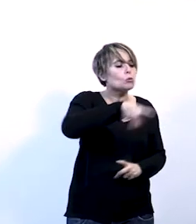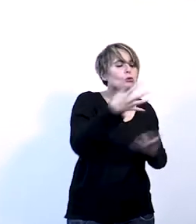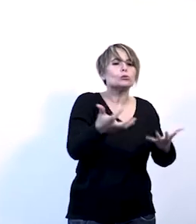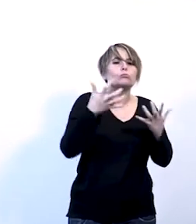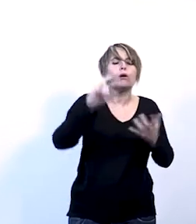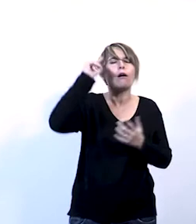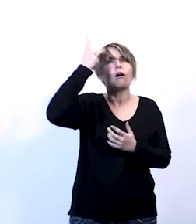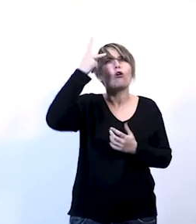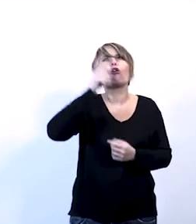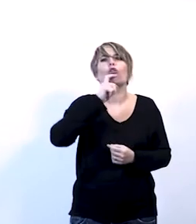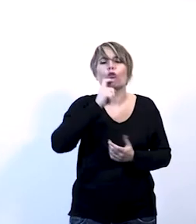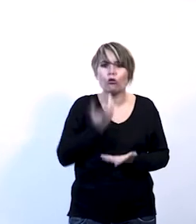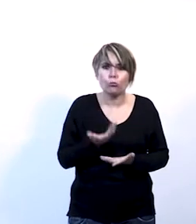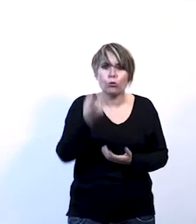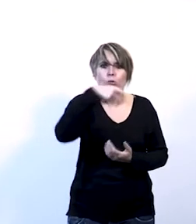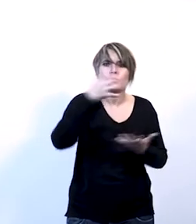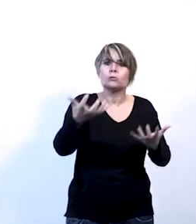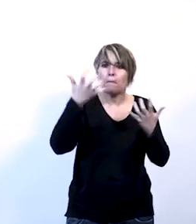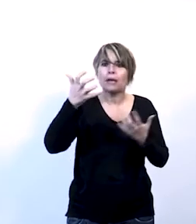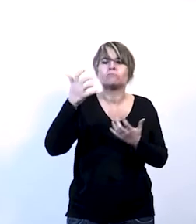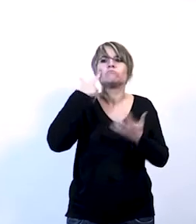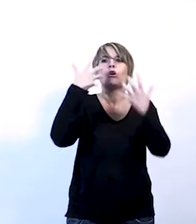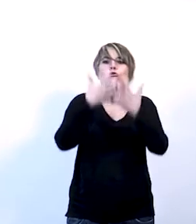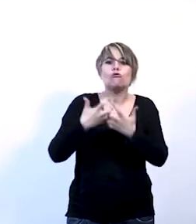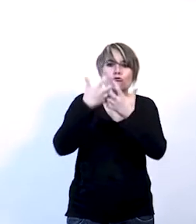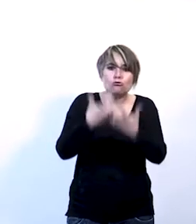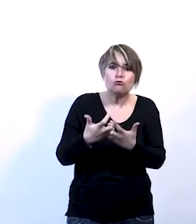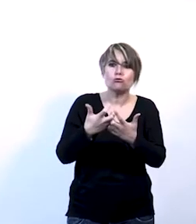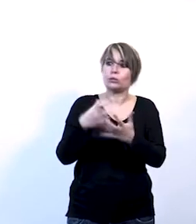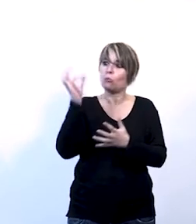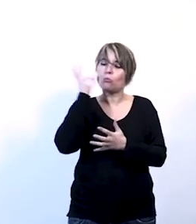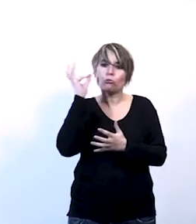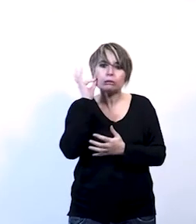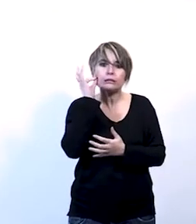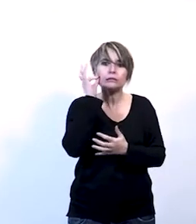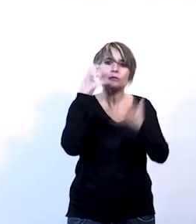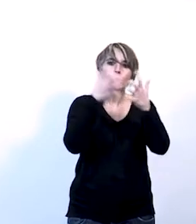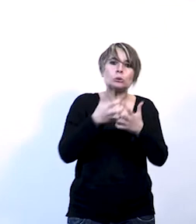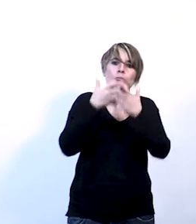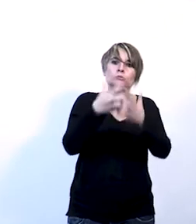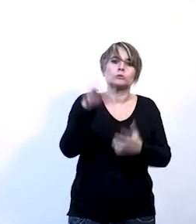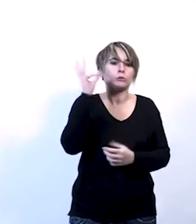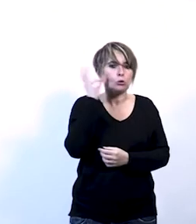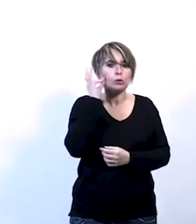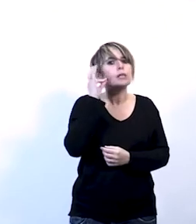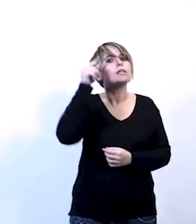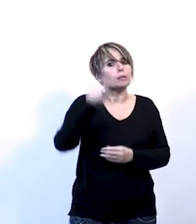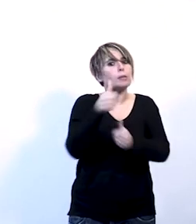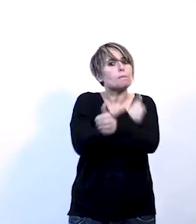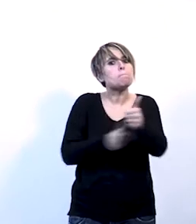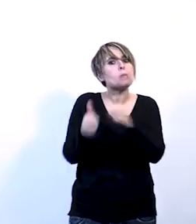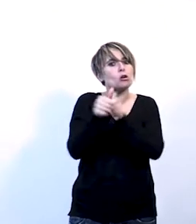cambiar eso? ¿Cómo habéis conseguido que la lucha de las mujeres tenga también